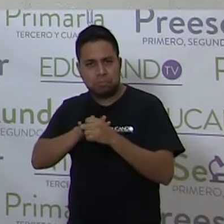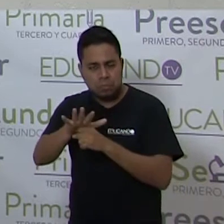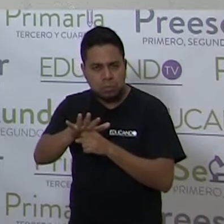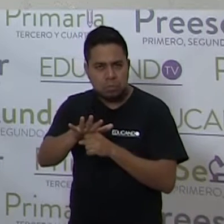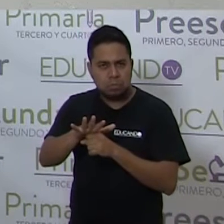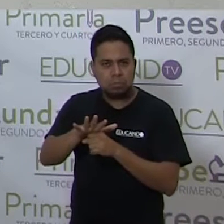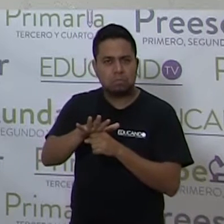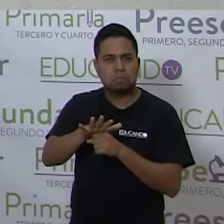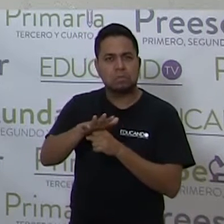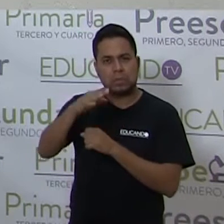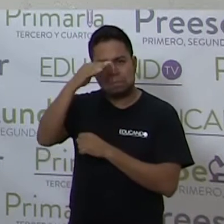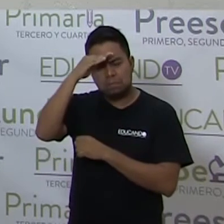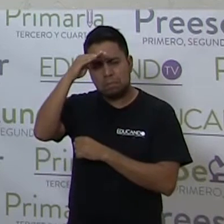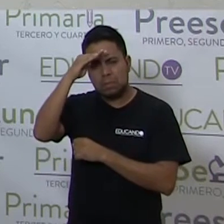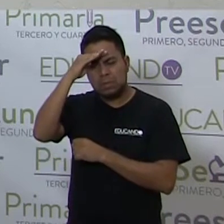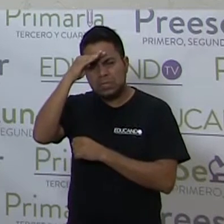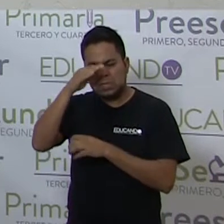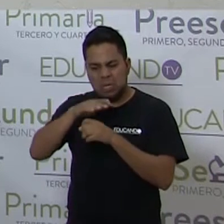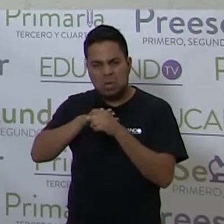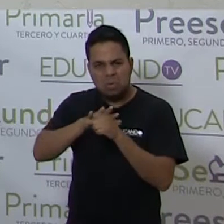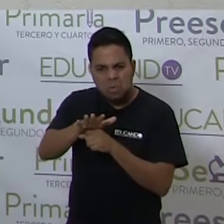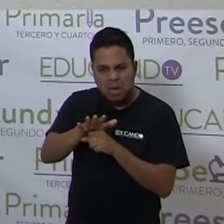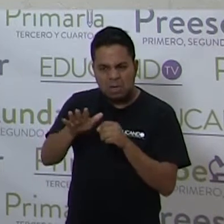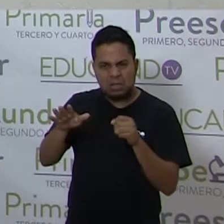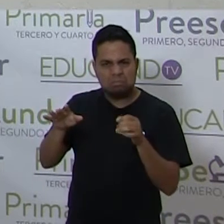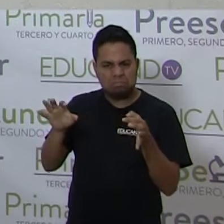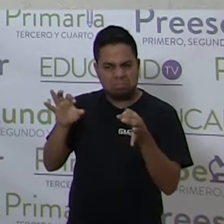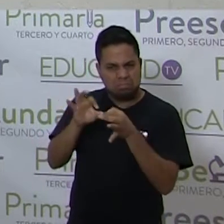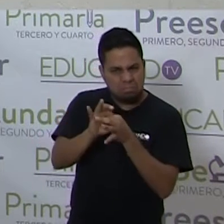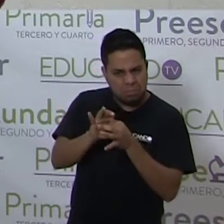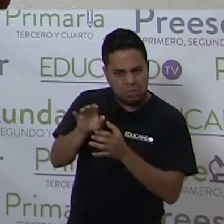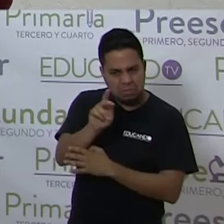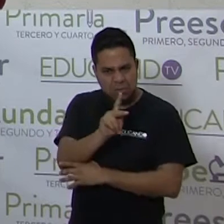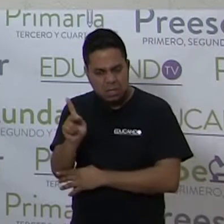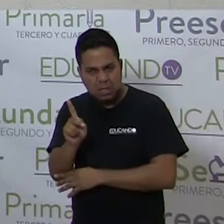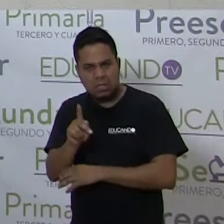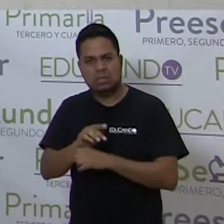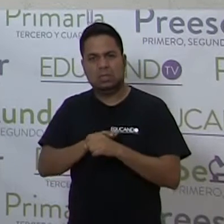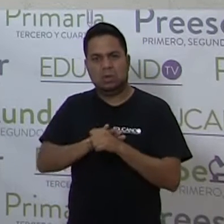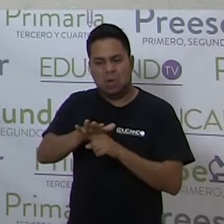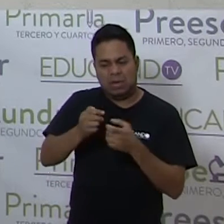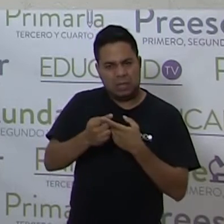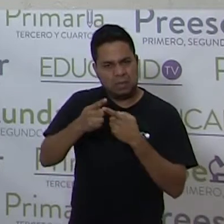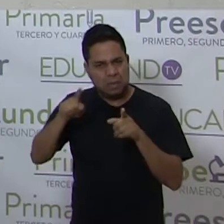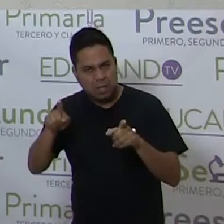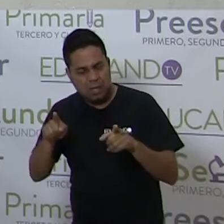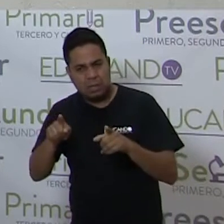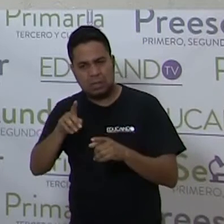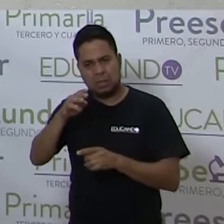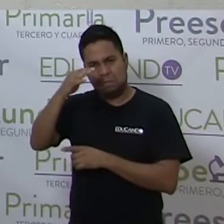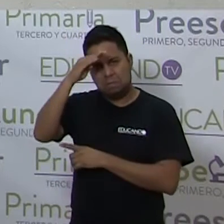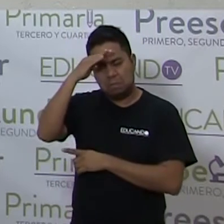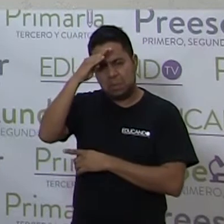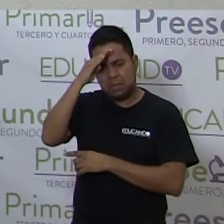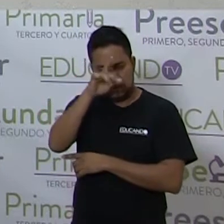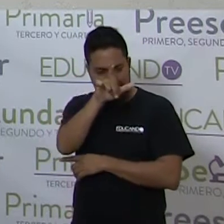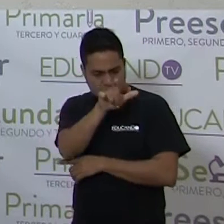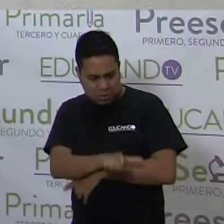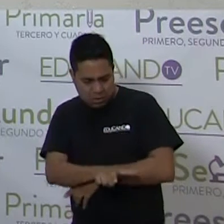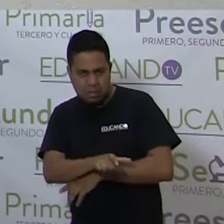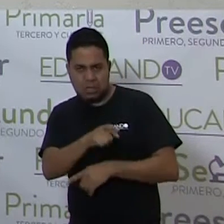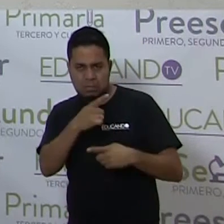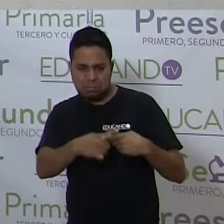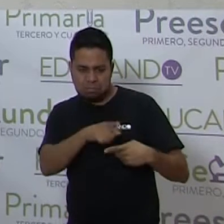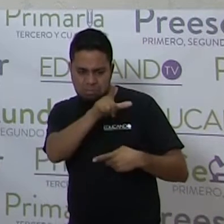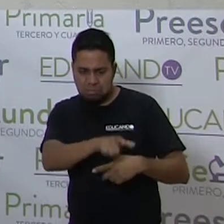diferencia? ¿Pueden pensar en los personajes? ¿Qué papel desarrollan los personajes? ¿Qué ocurre